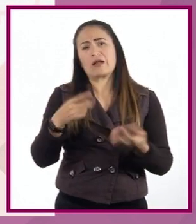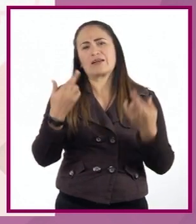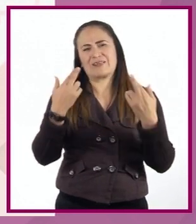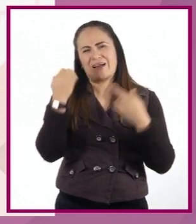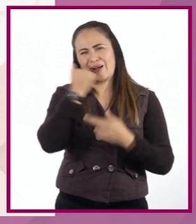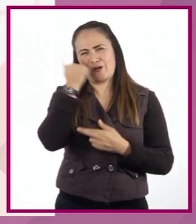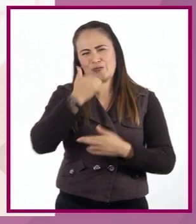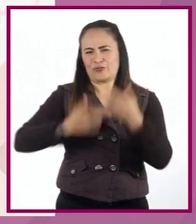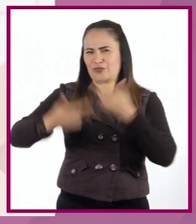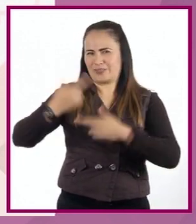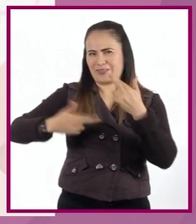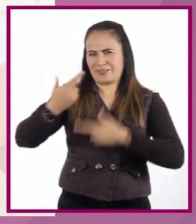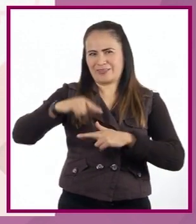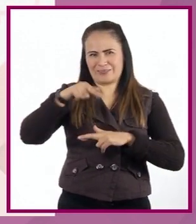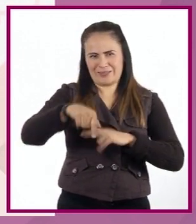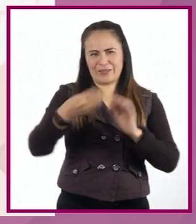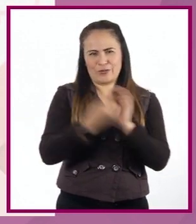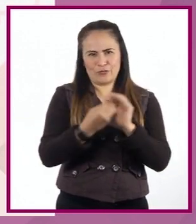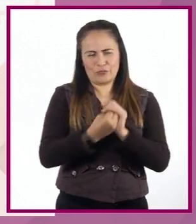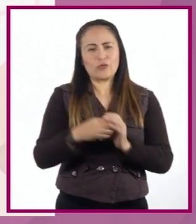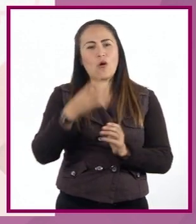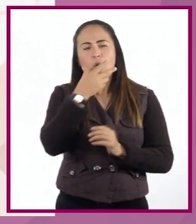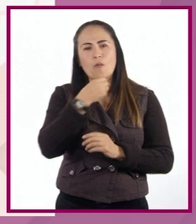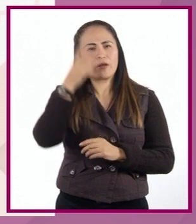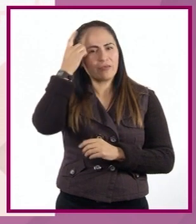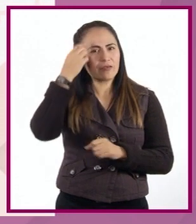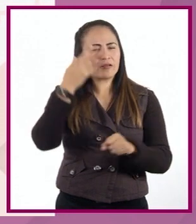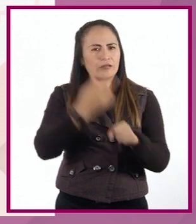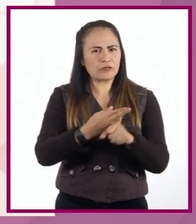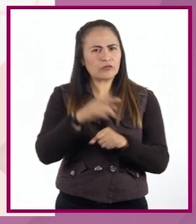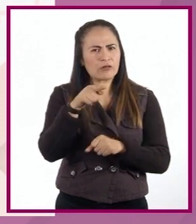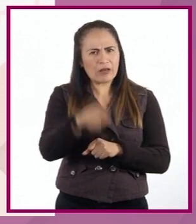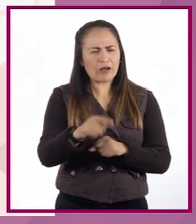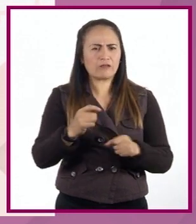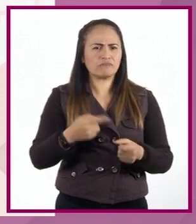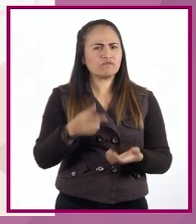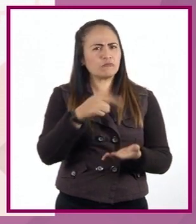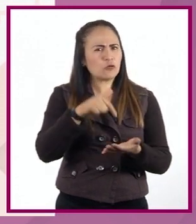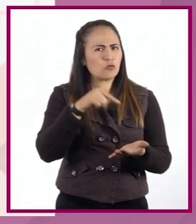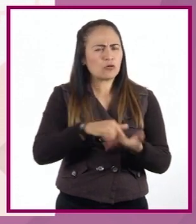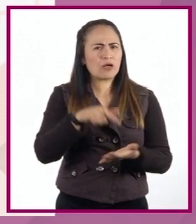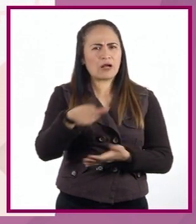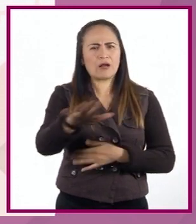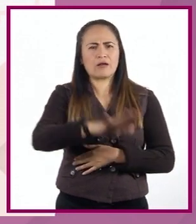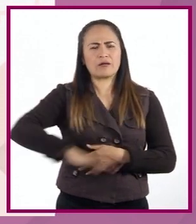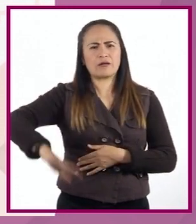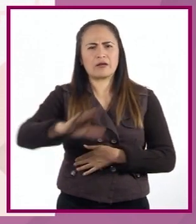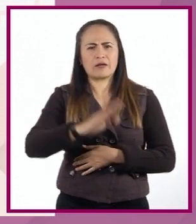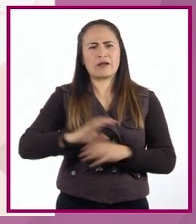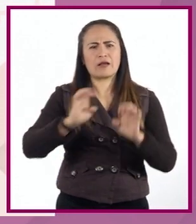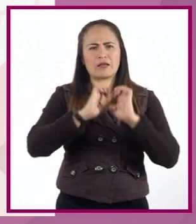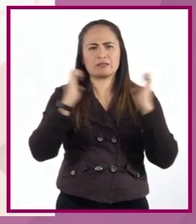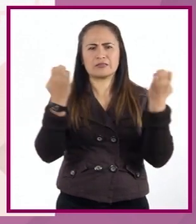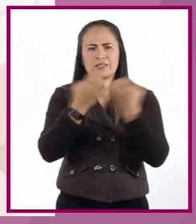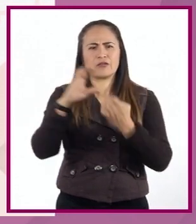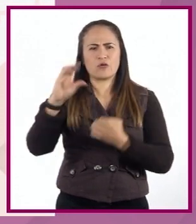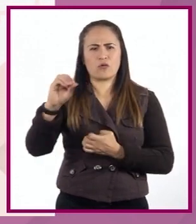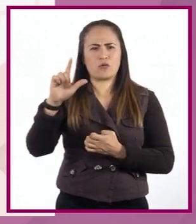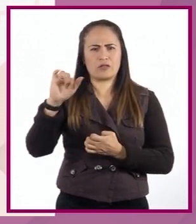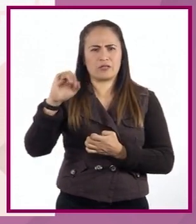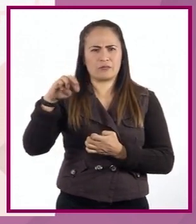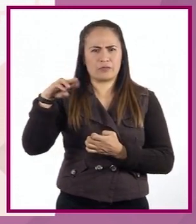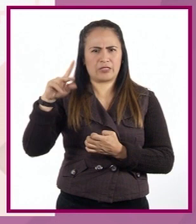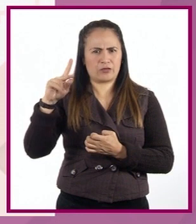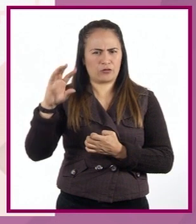dijo. El rector se trasladó posteriormente al centro de acopio en el Estadio Olímpico, en donde agradeció a miles de